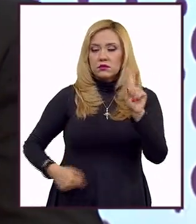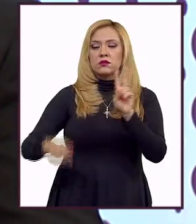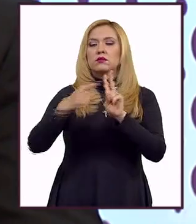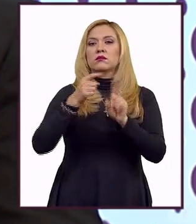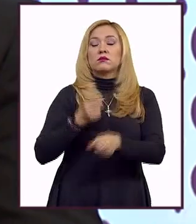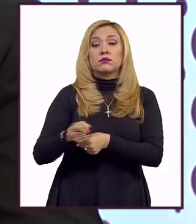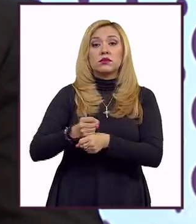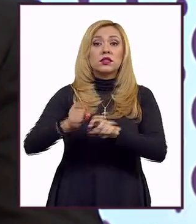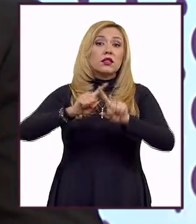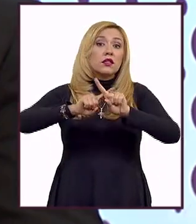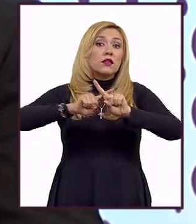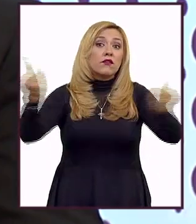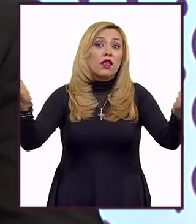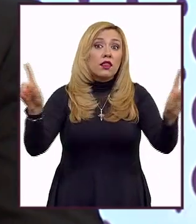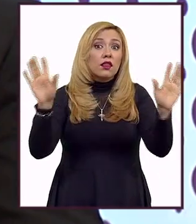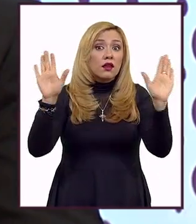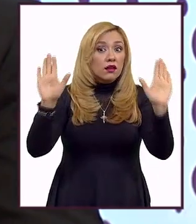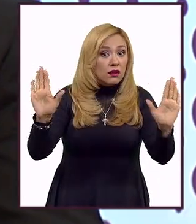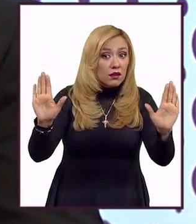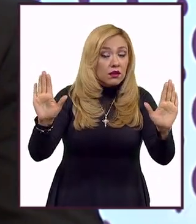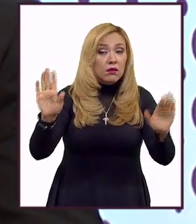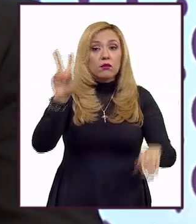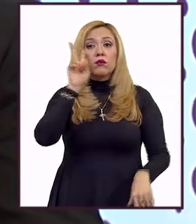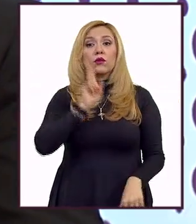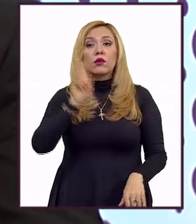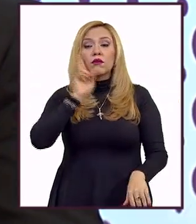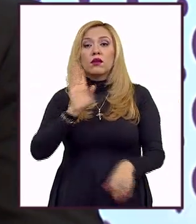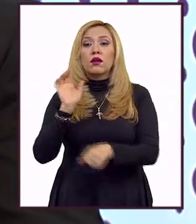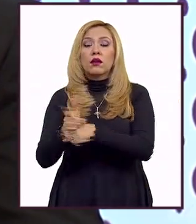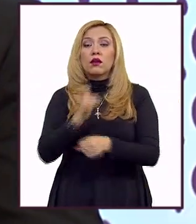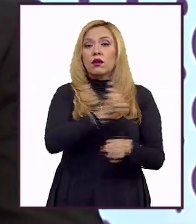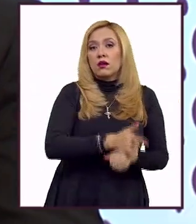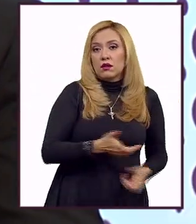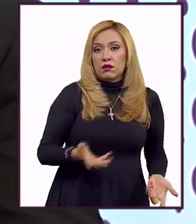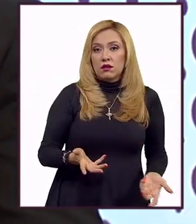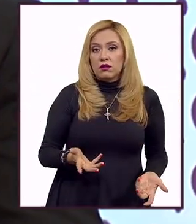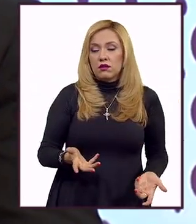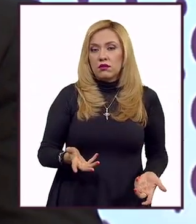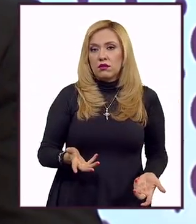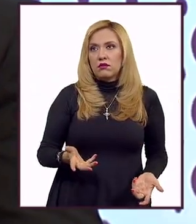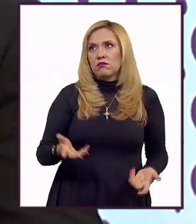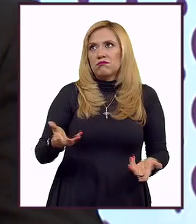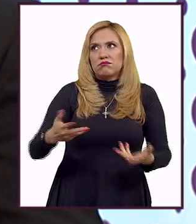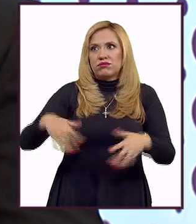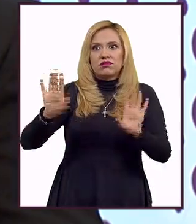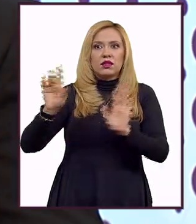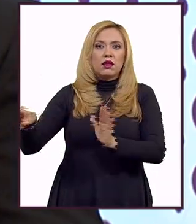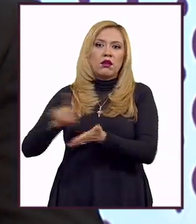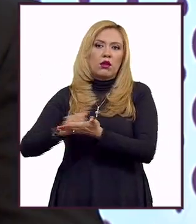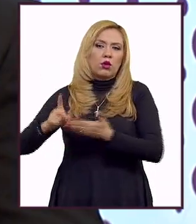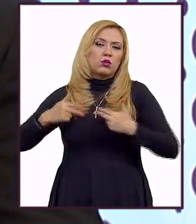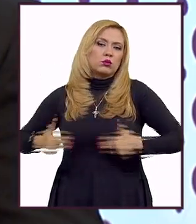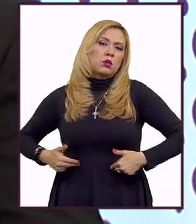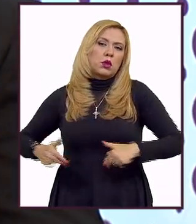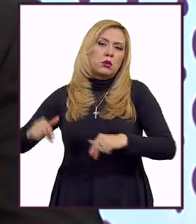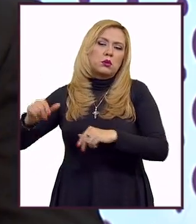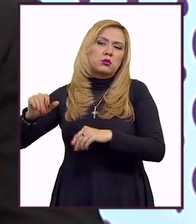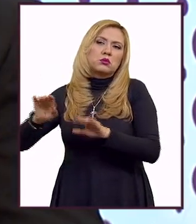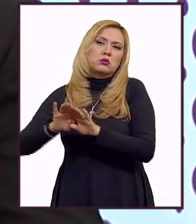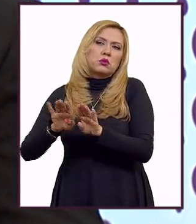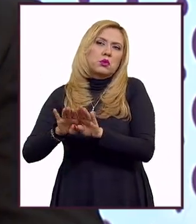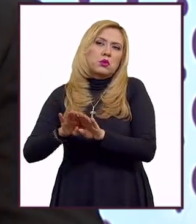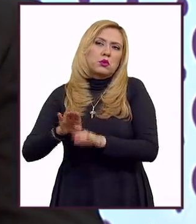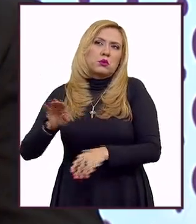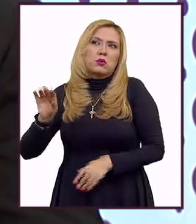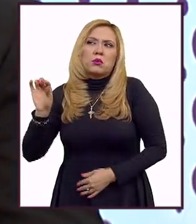estándares probatorios distintos. Si vamos a determinar que una violación a derechos humanos es un estándar bastante bajo o un estándar de